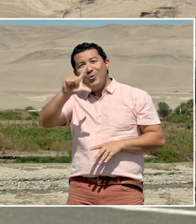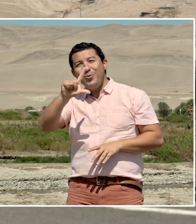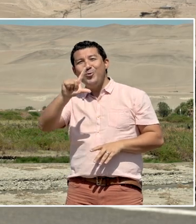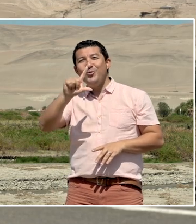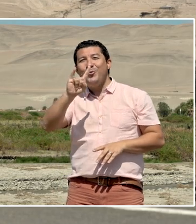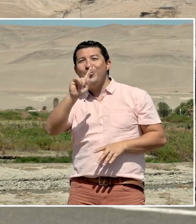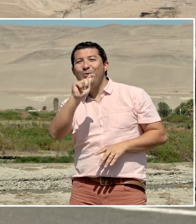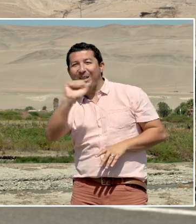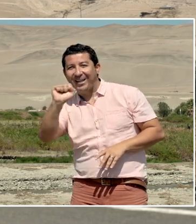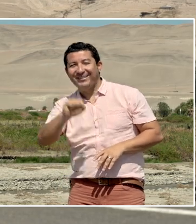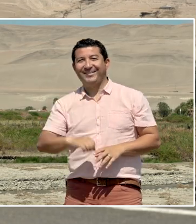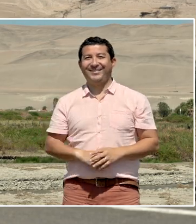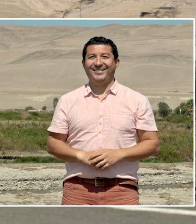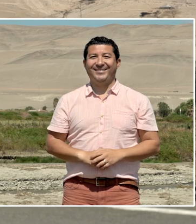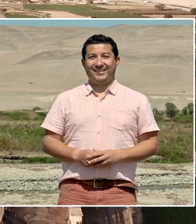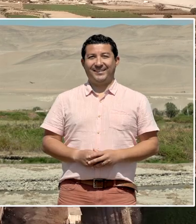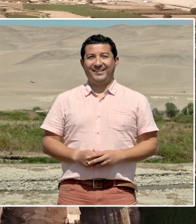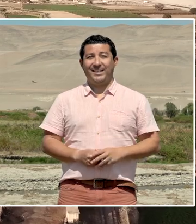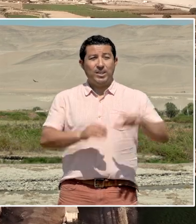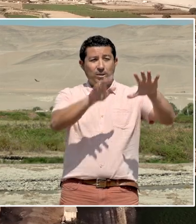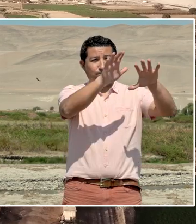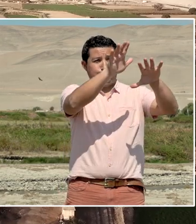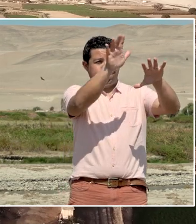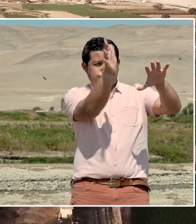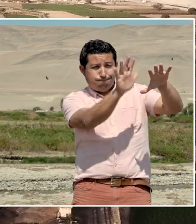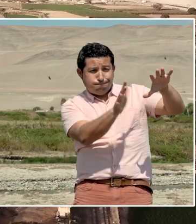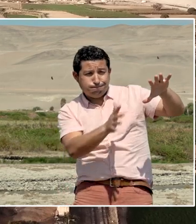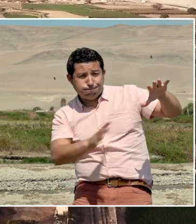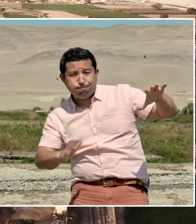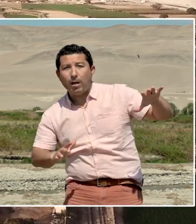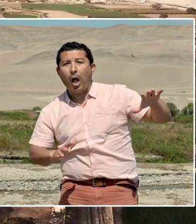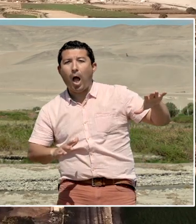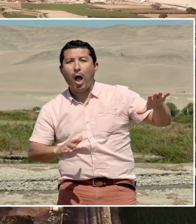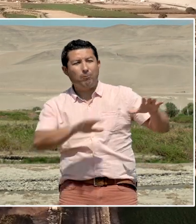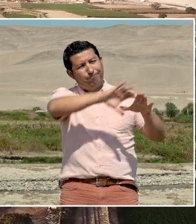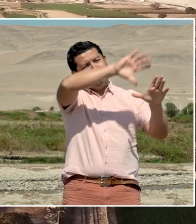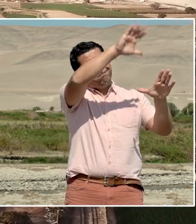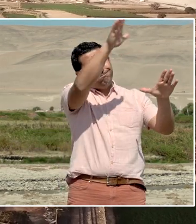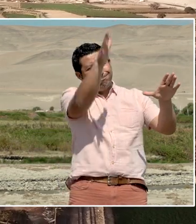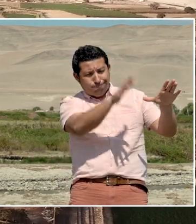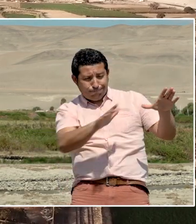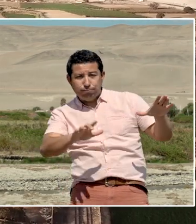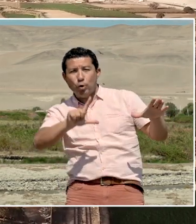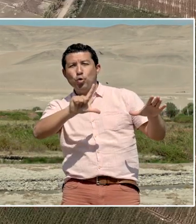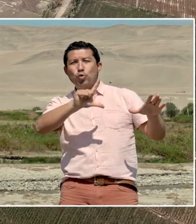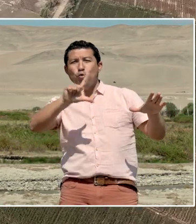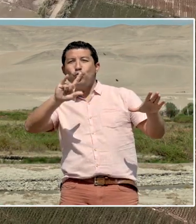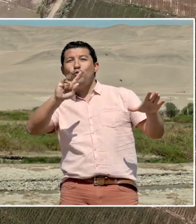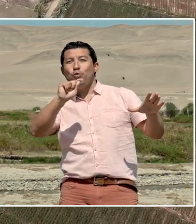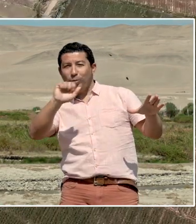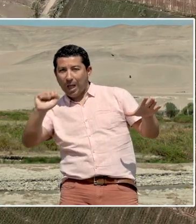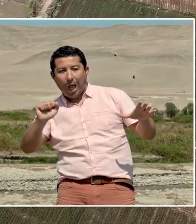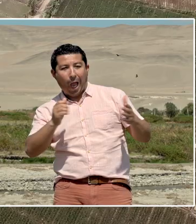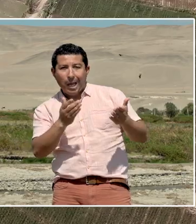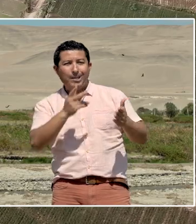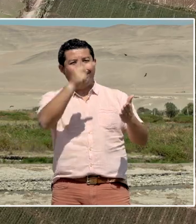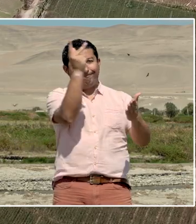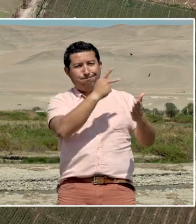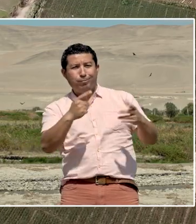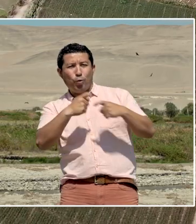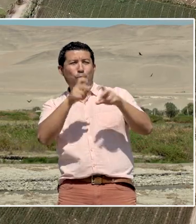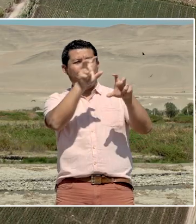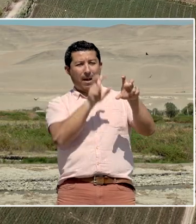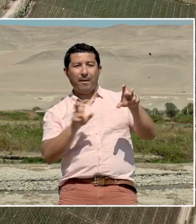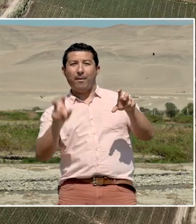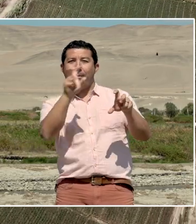estilo yuta dichas representaciones se ubican principalmente en la parte baja del valle